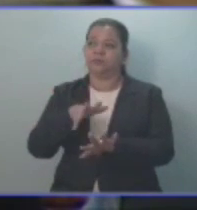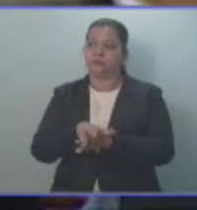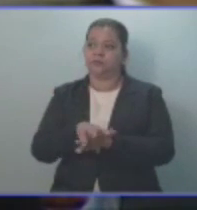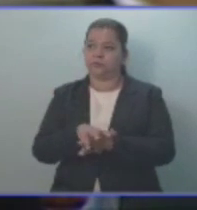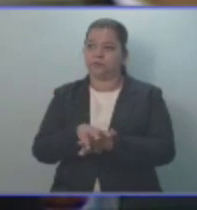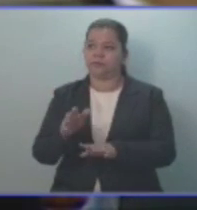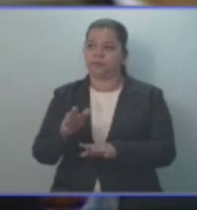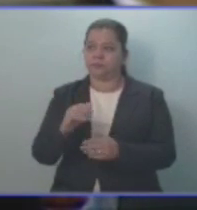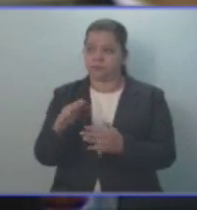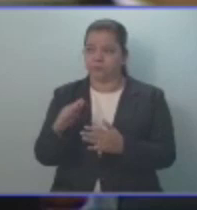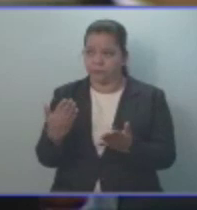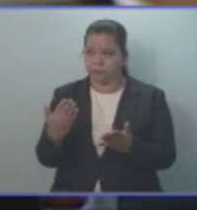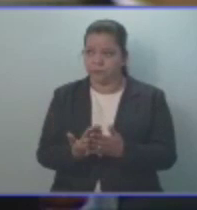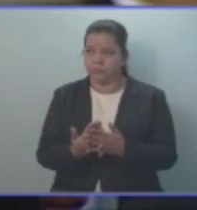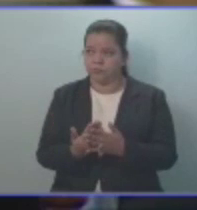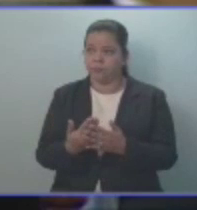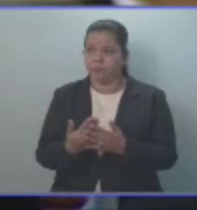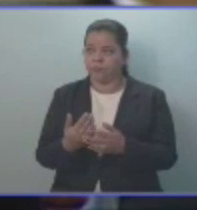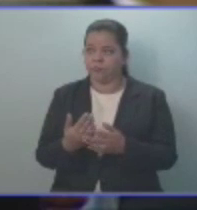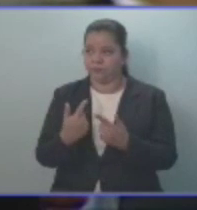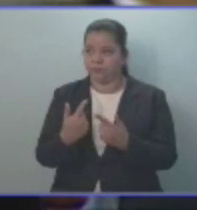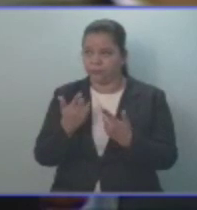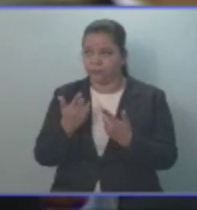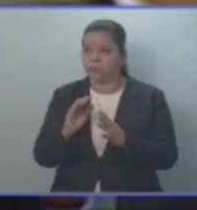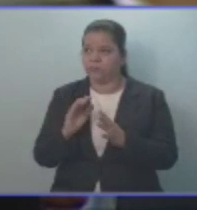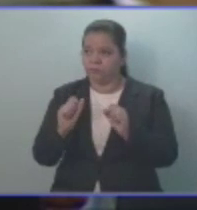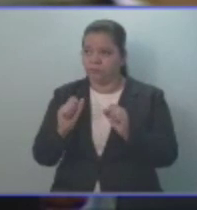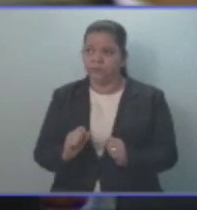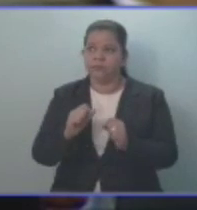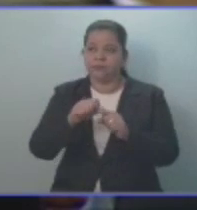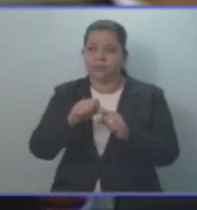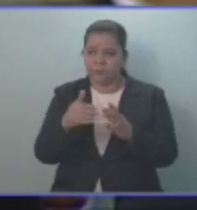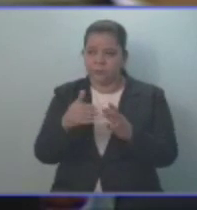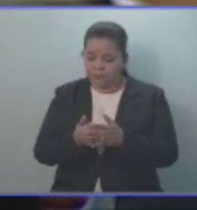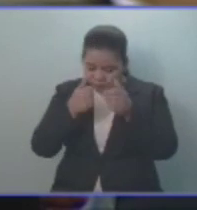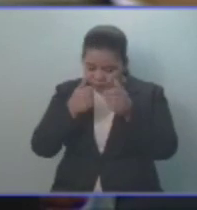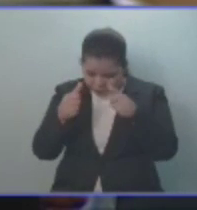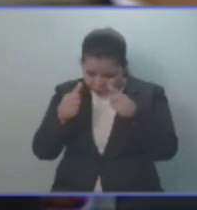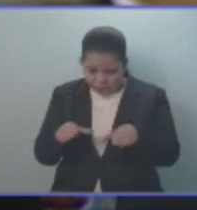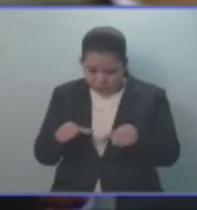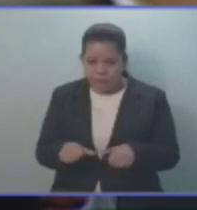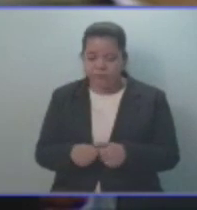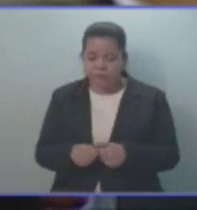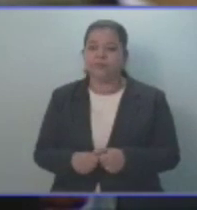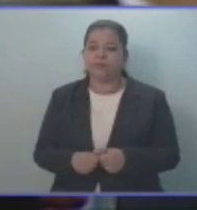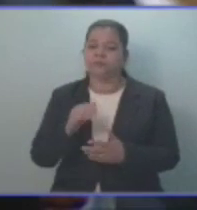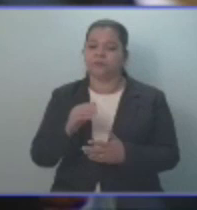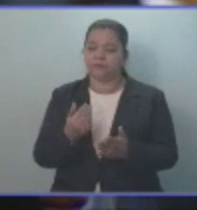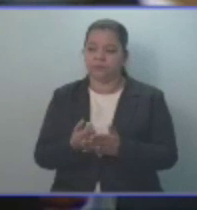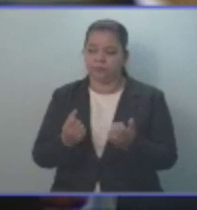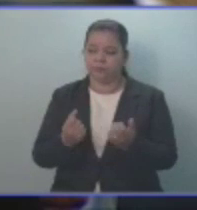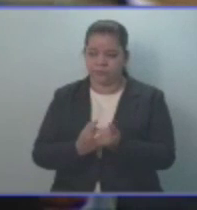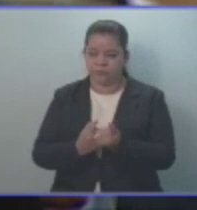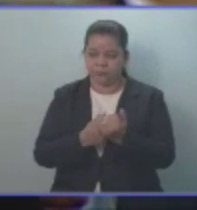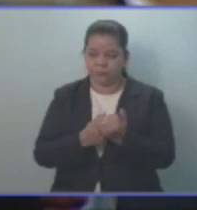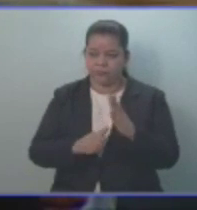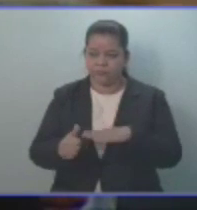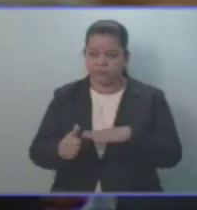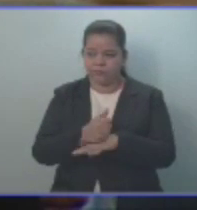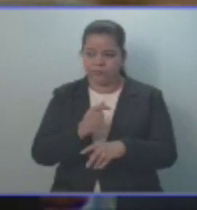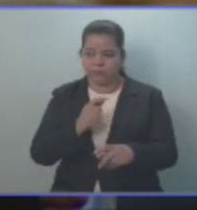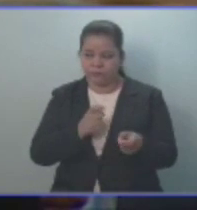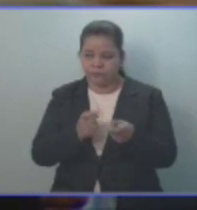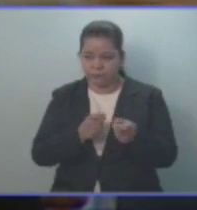Promoción Económica, encargado del despacho, en el sentido se ratifique el convenio sobre asistencia administrativa en